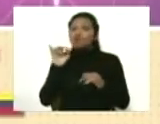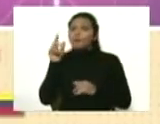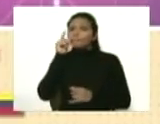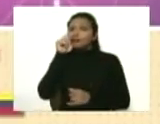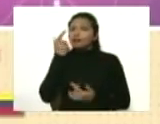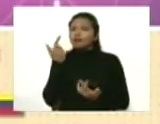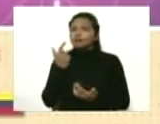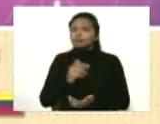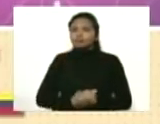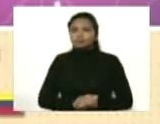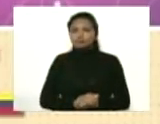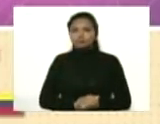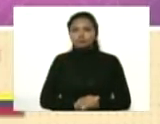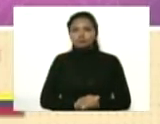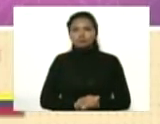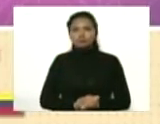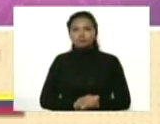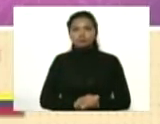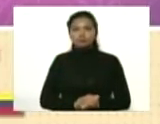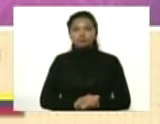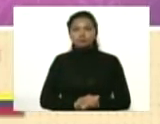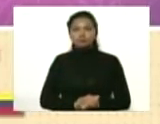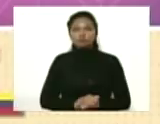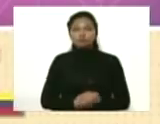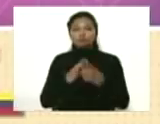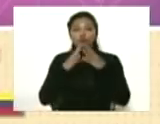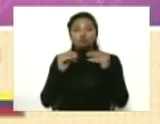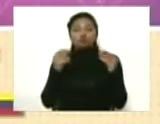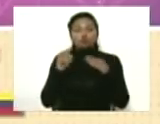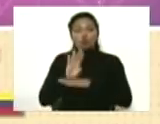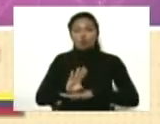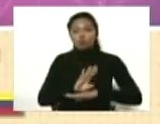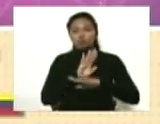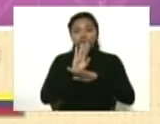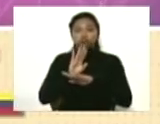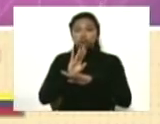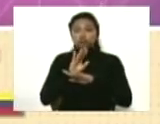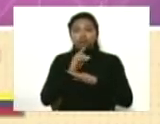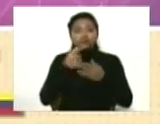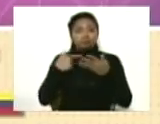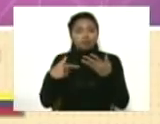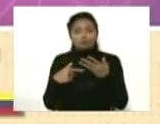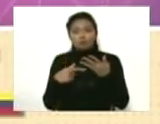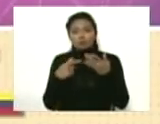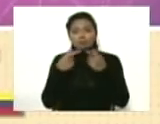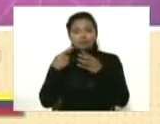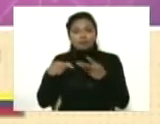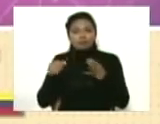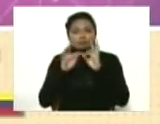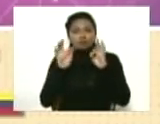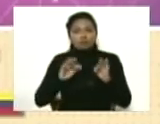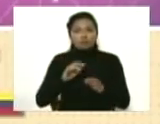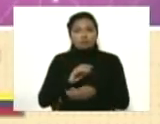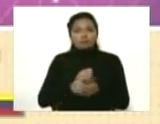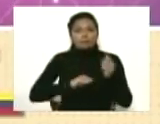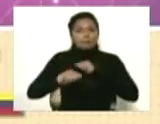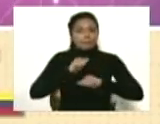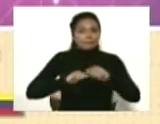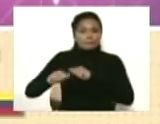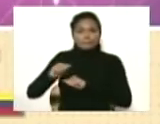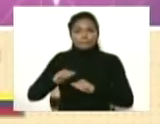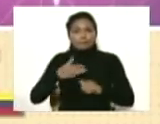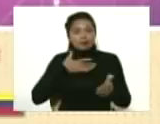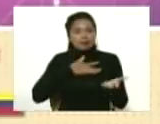Amelías? ¿No? Todos los escenarios previstos y la Milicia Nacional Bolivariana desplegada